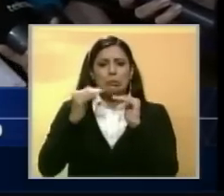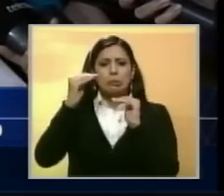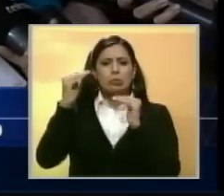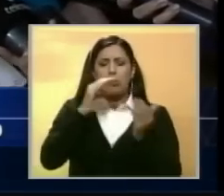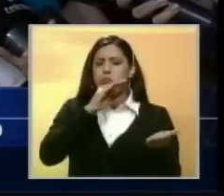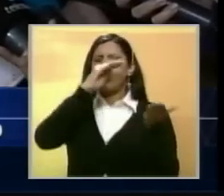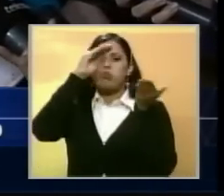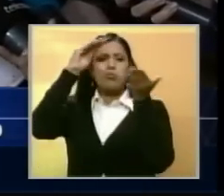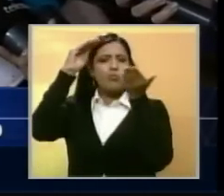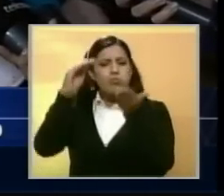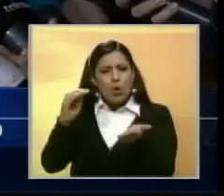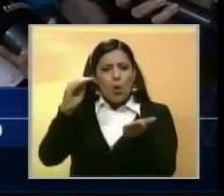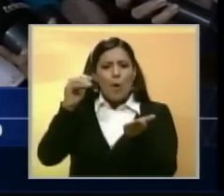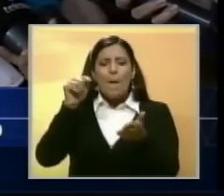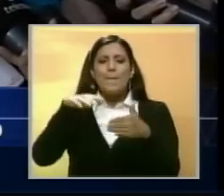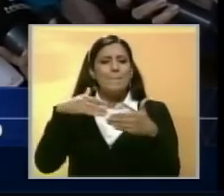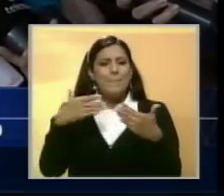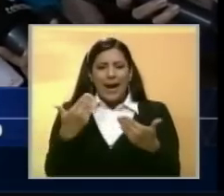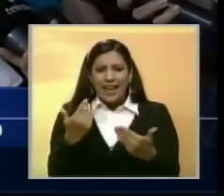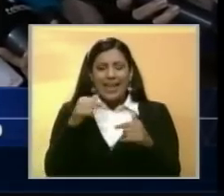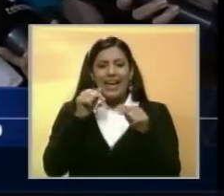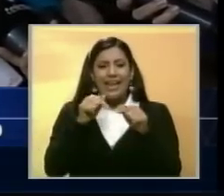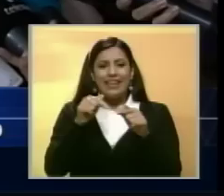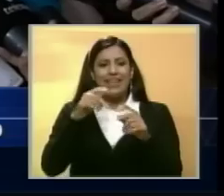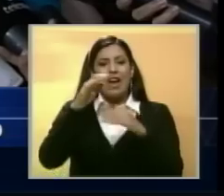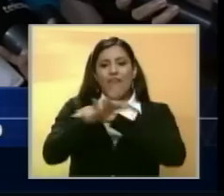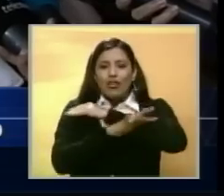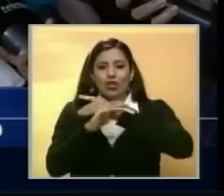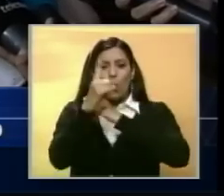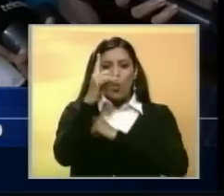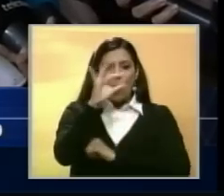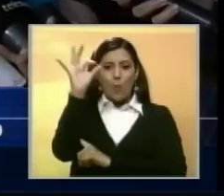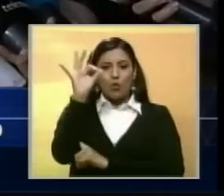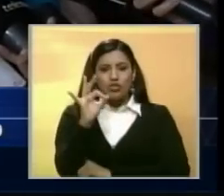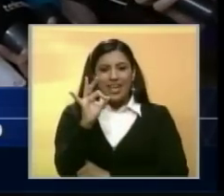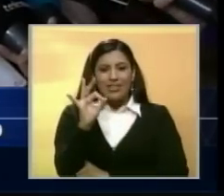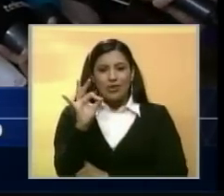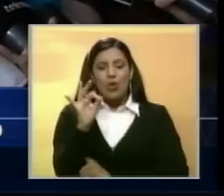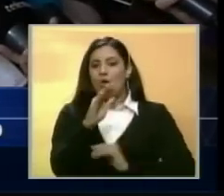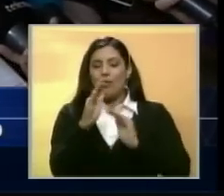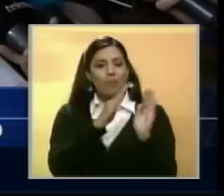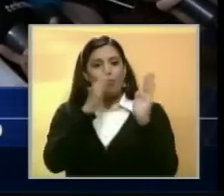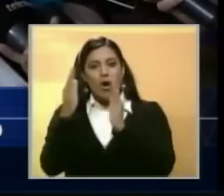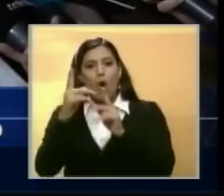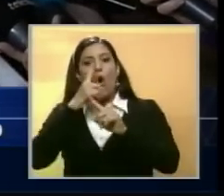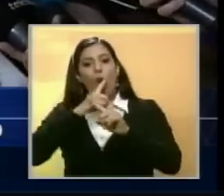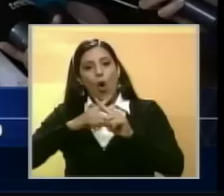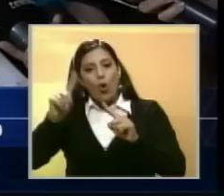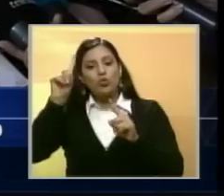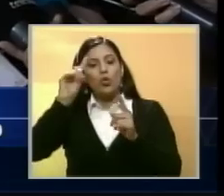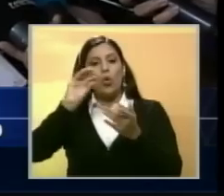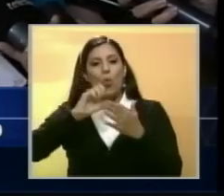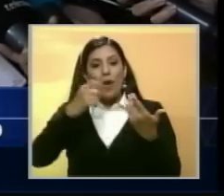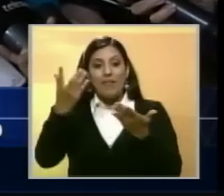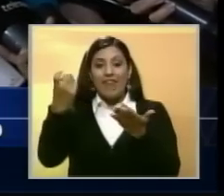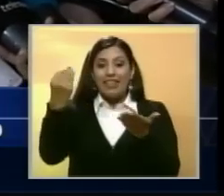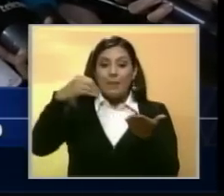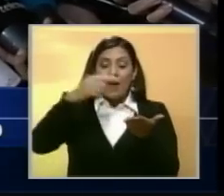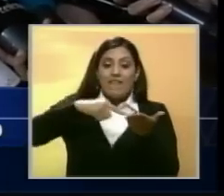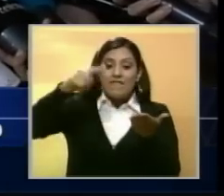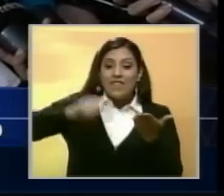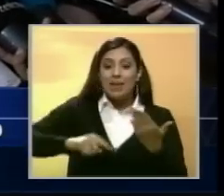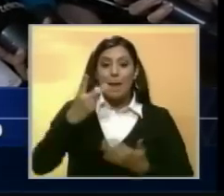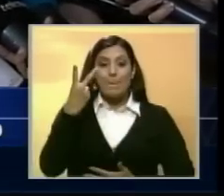que las necesarias para pasar esta frontera del 1% y proceder entonces a la recolección